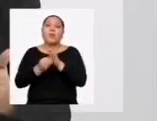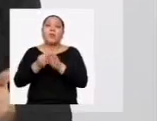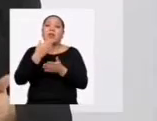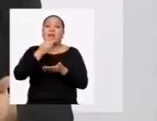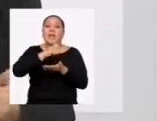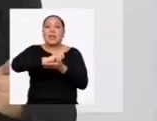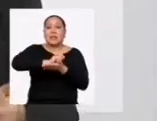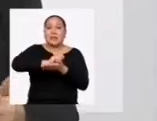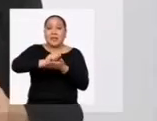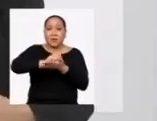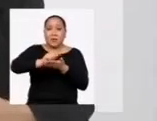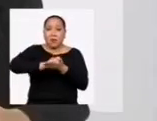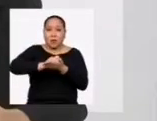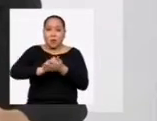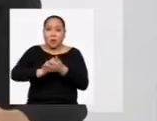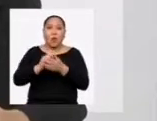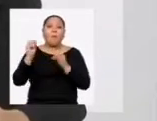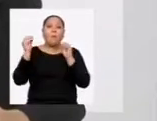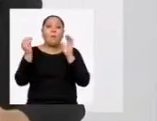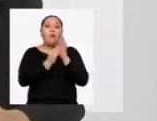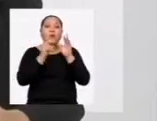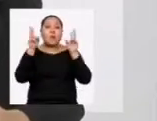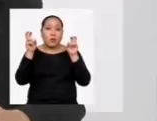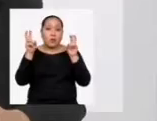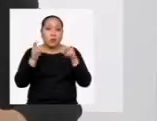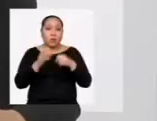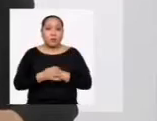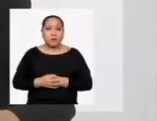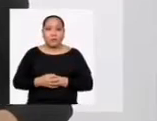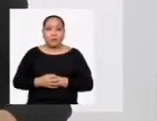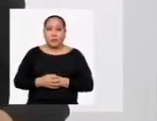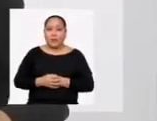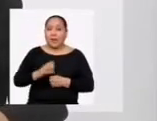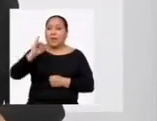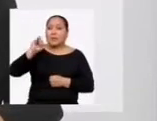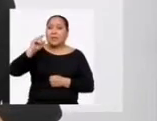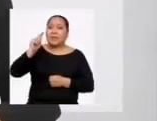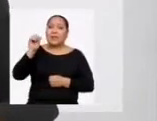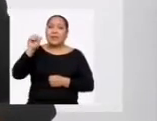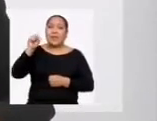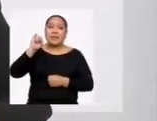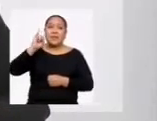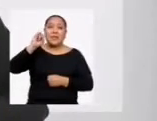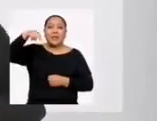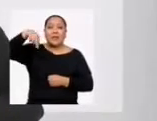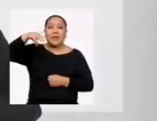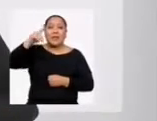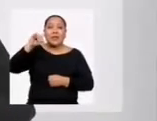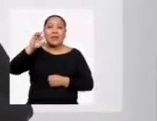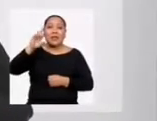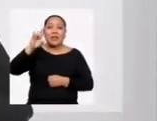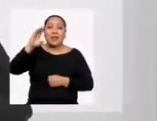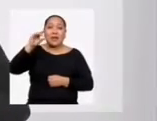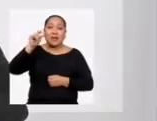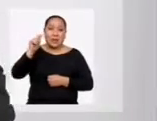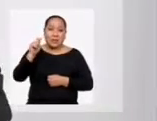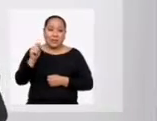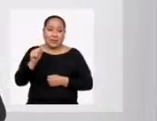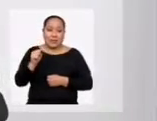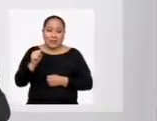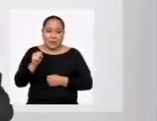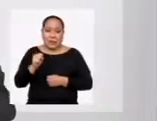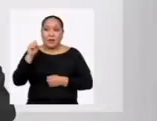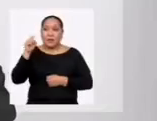y colocándolas entre comillas. Las citas indirectas se incluyen parafraseando el texto original